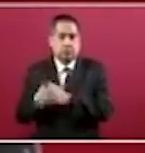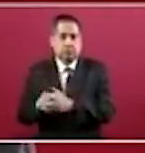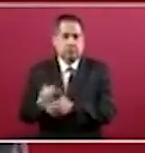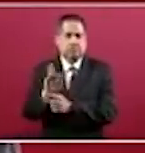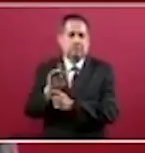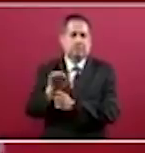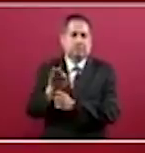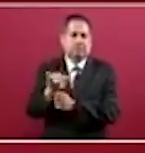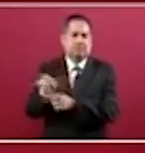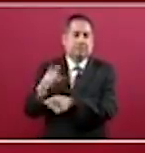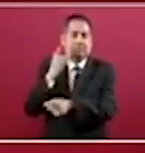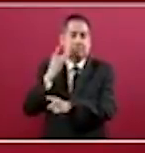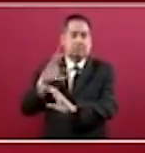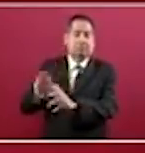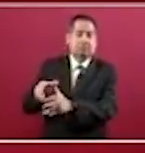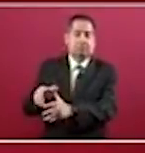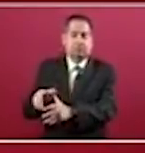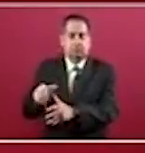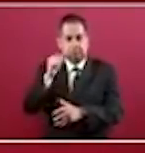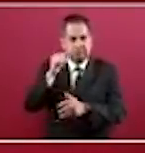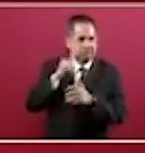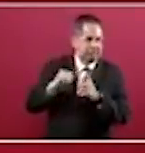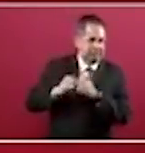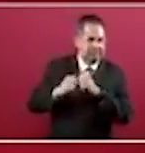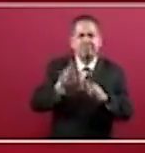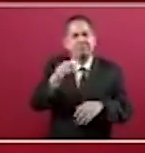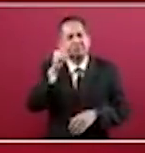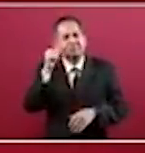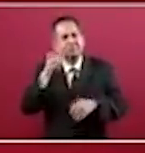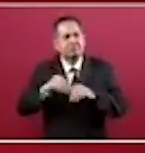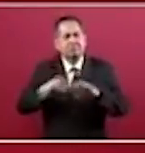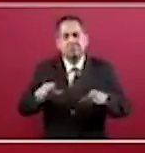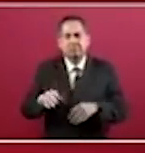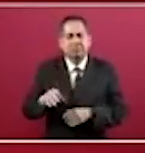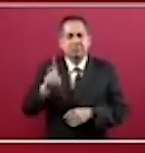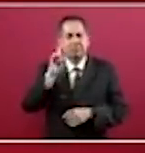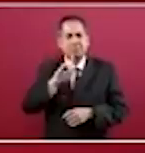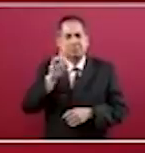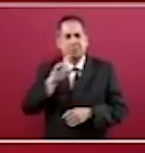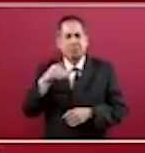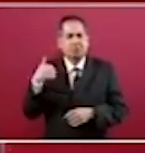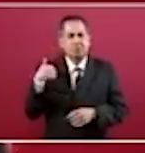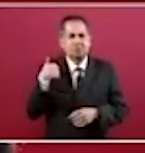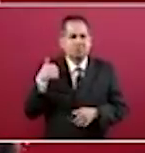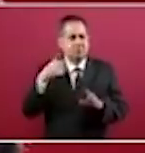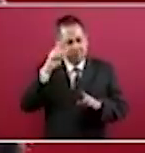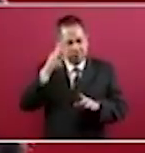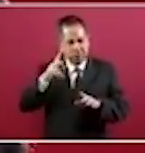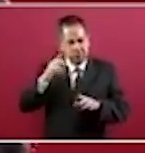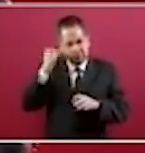fifís, que ayer también salió de que una modista o